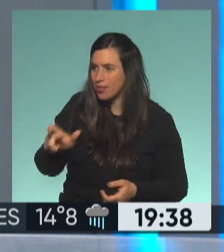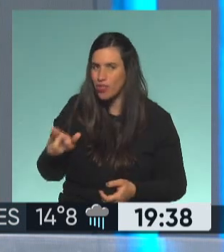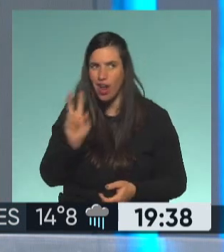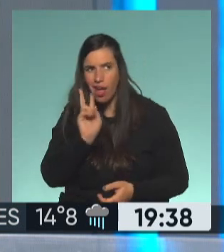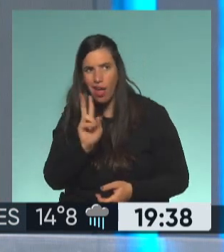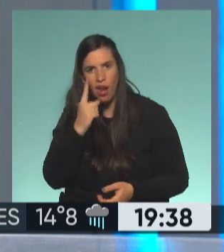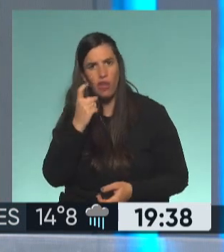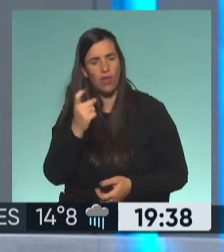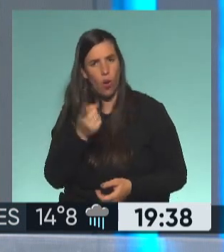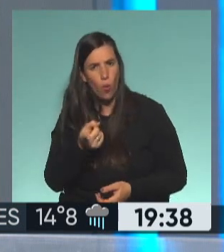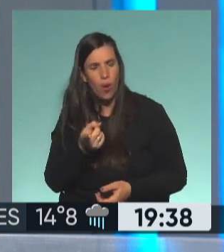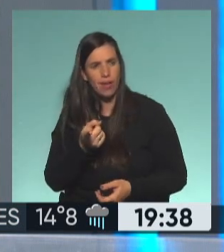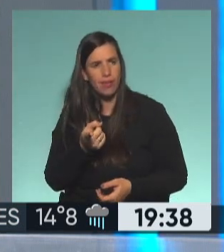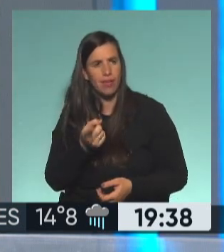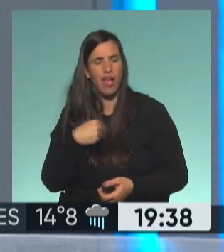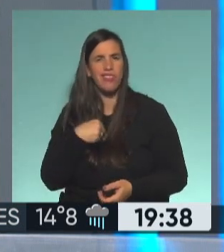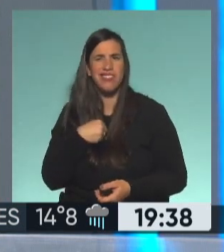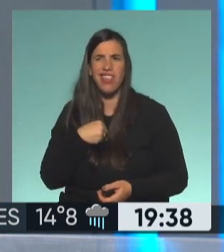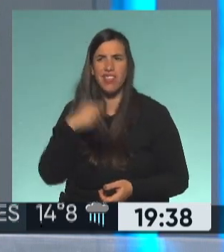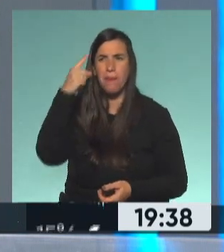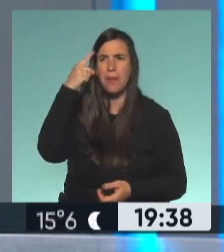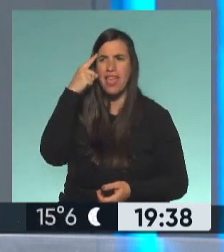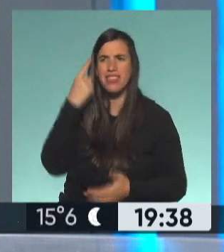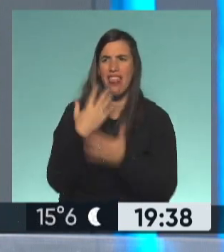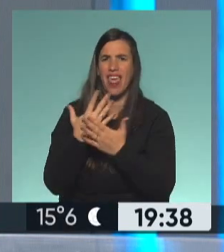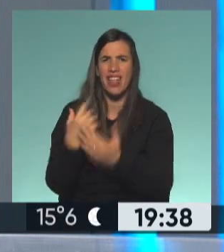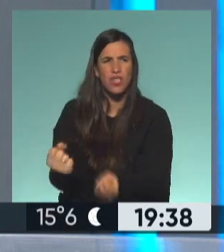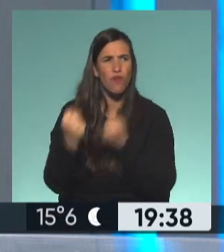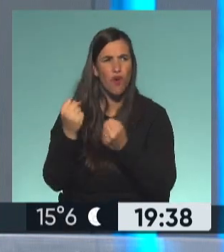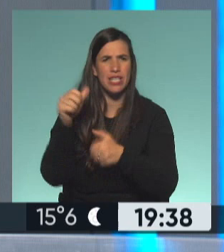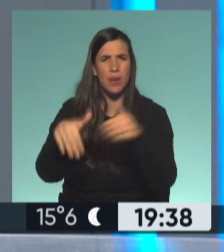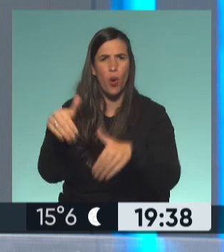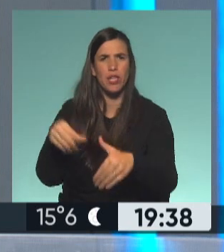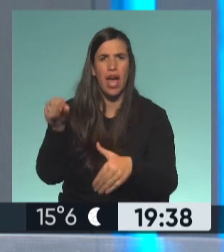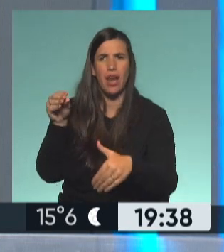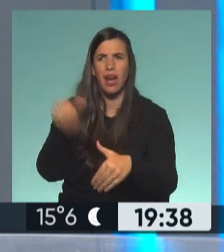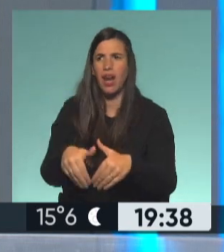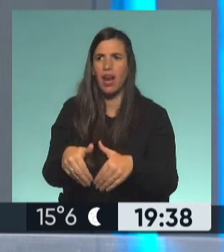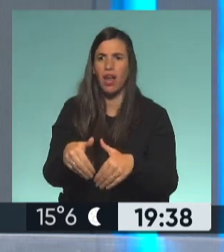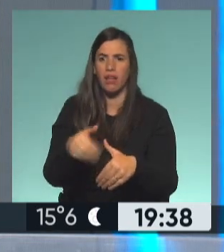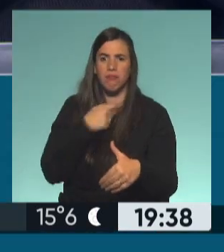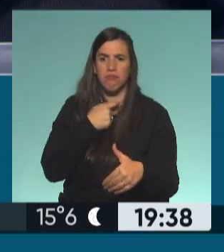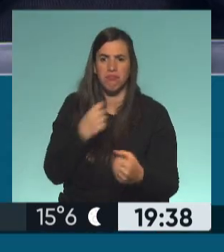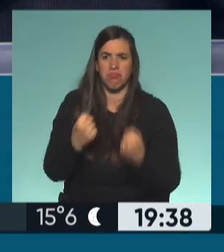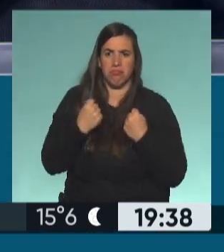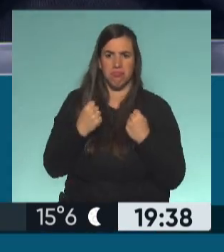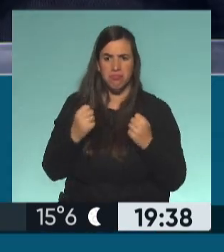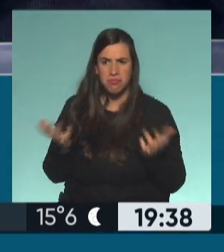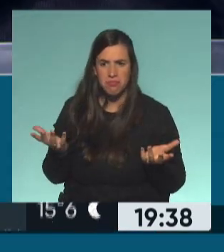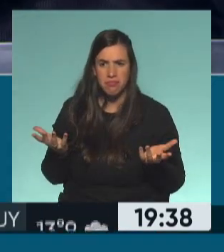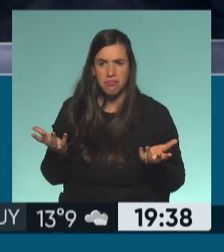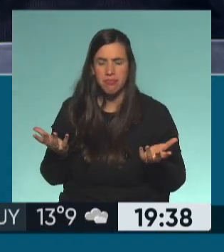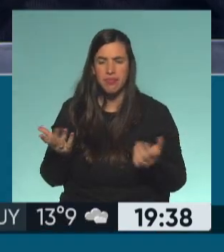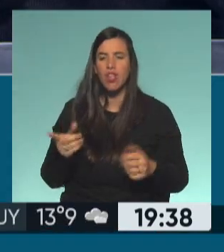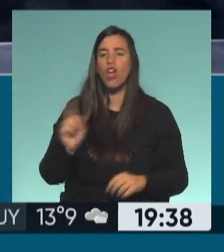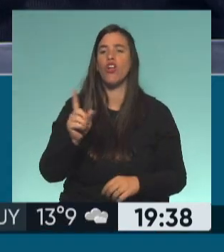piensa en votar a esta ultraderecha que es tan peligrosa para la democracia? Es que no creo que lo piense en función de